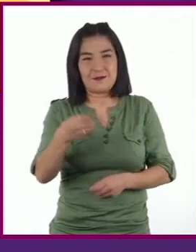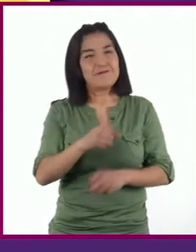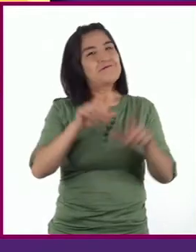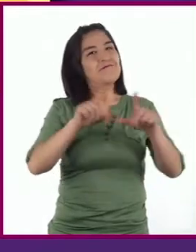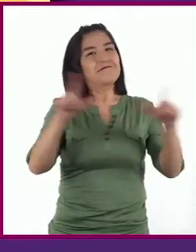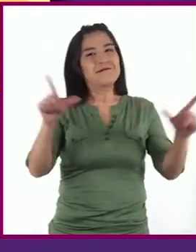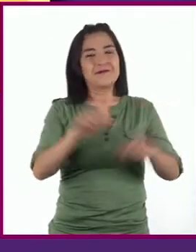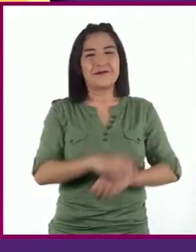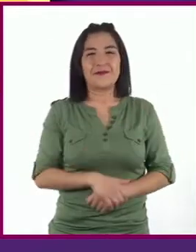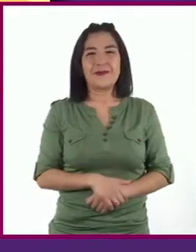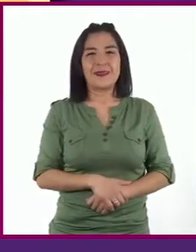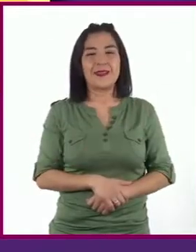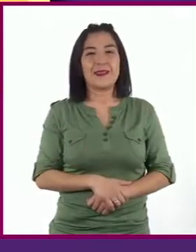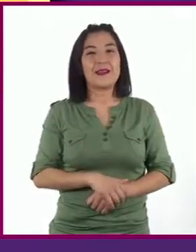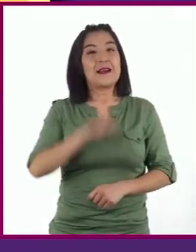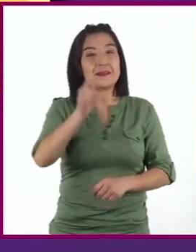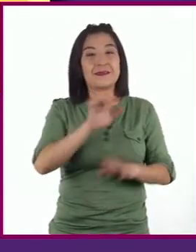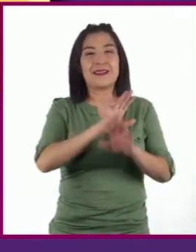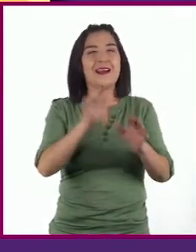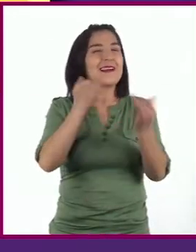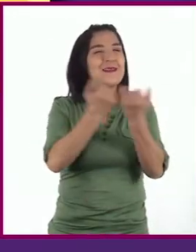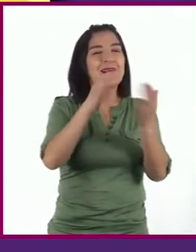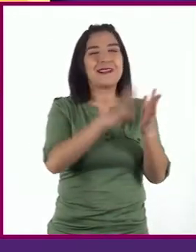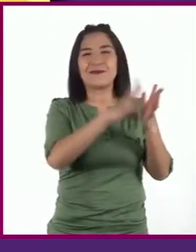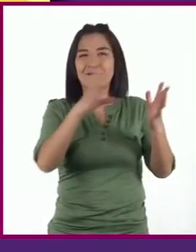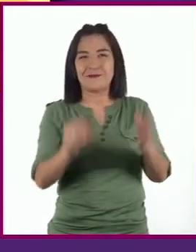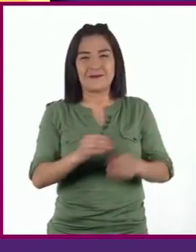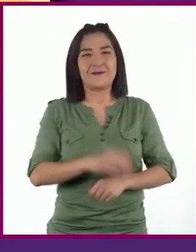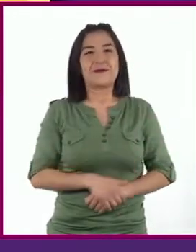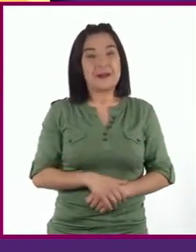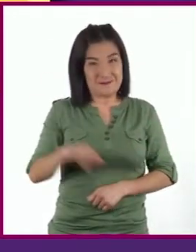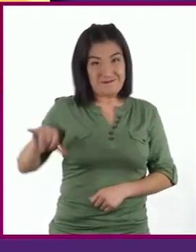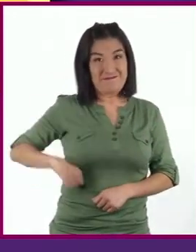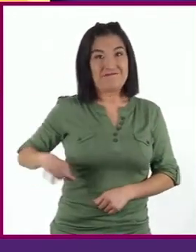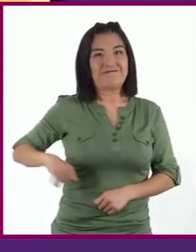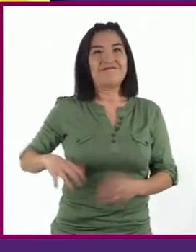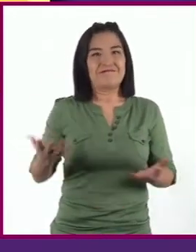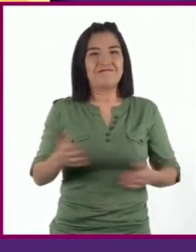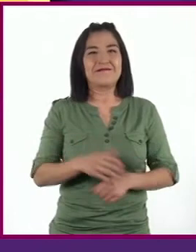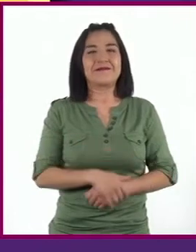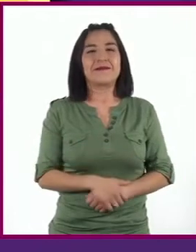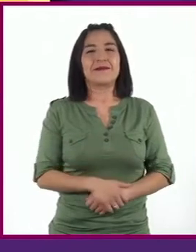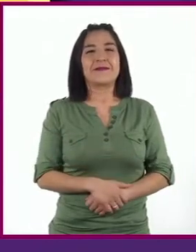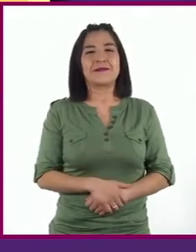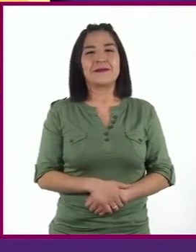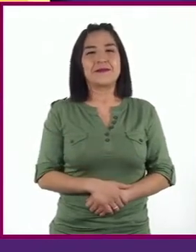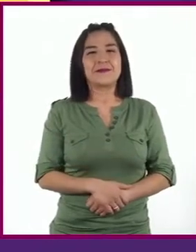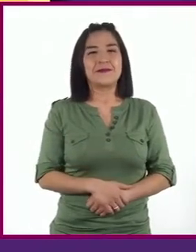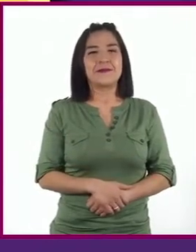listo, su simulación está hecha. Interesante, ¿verdad?